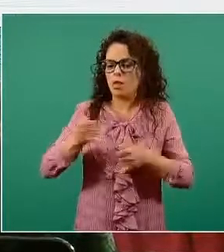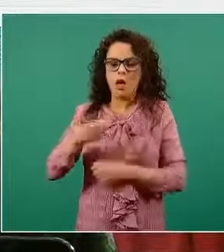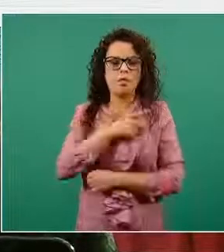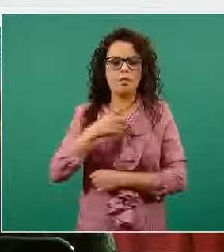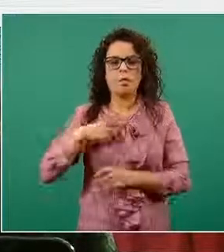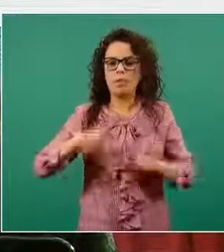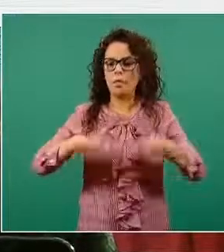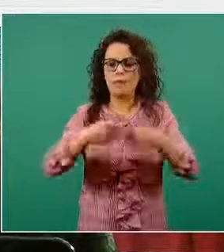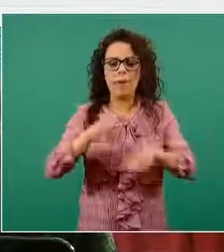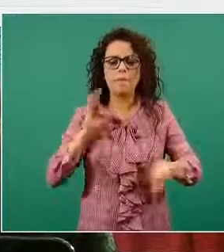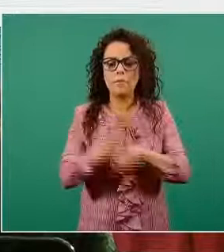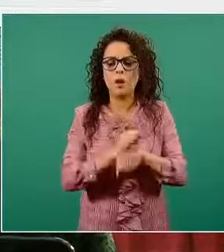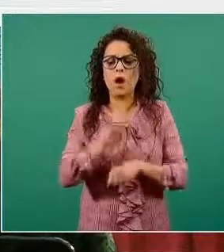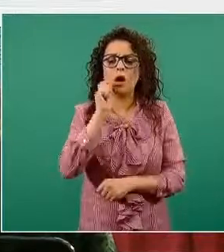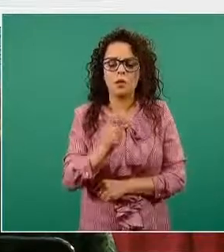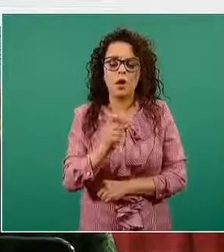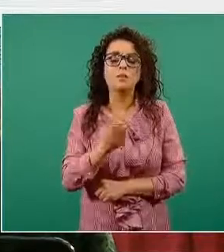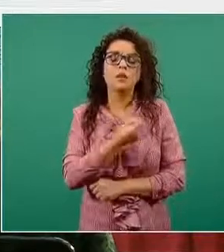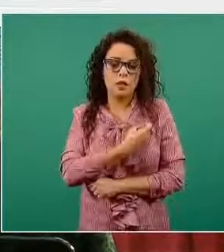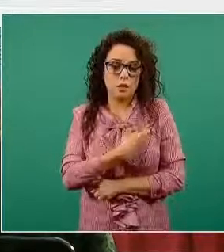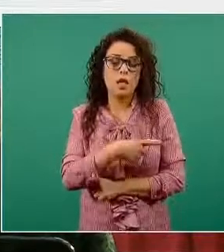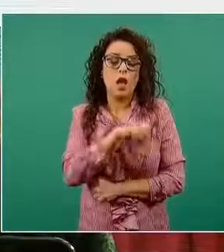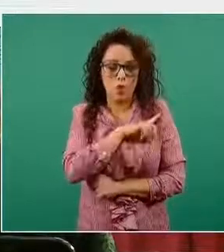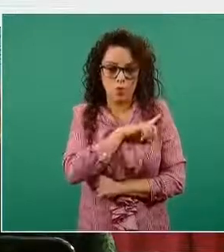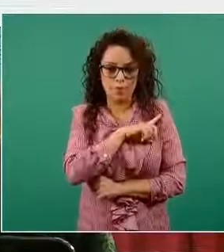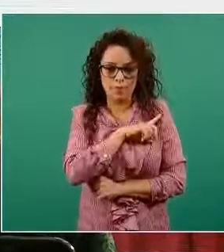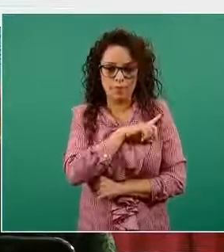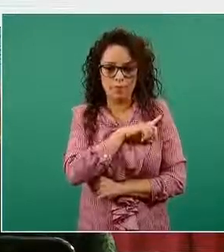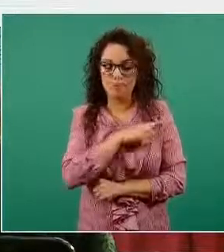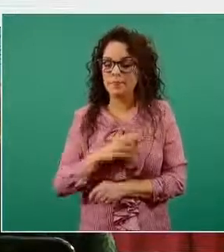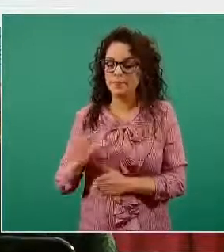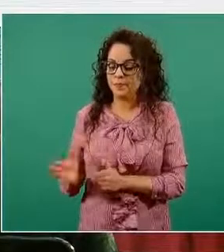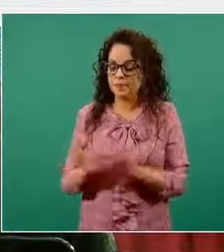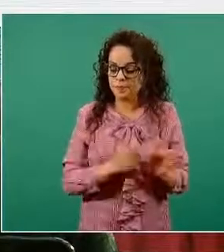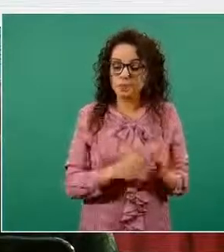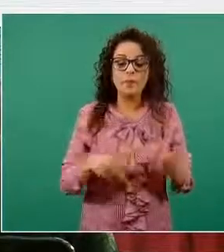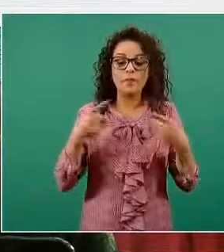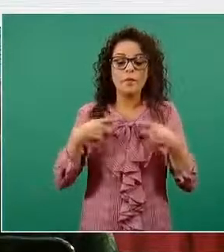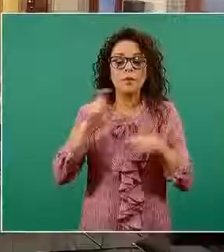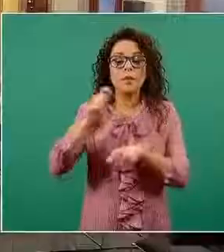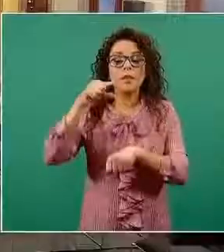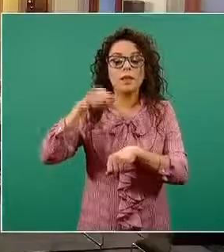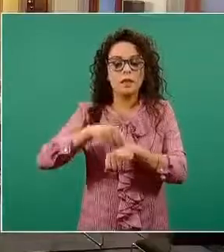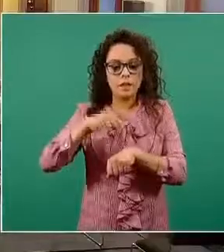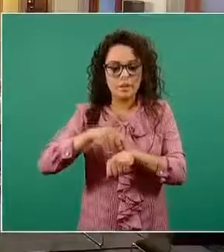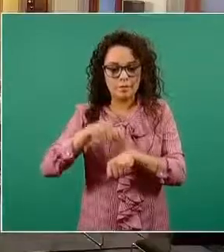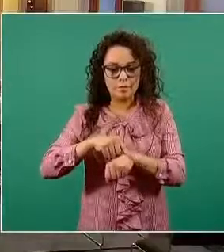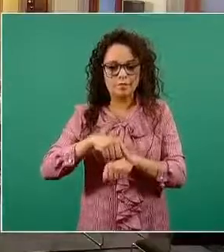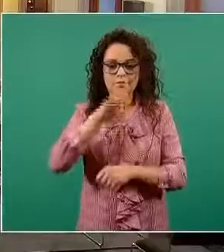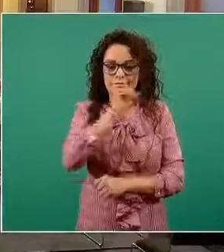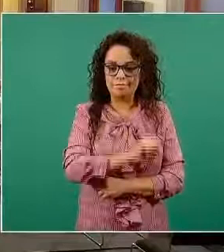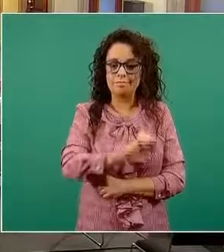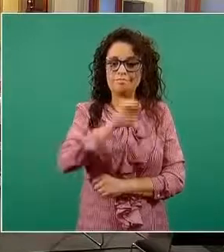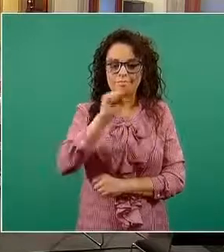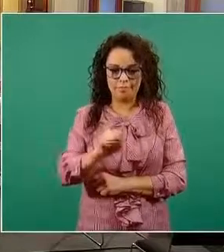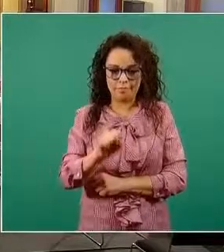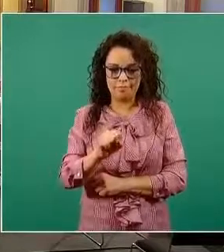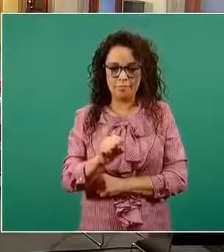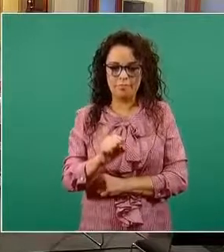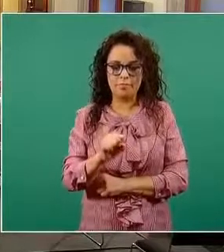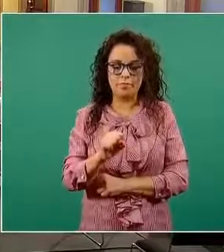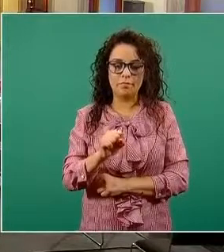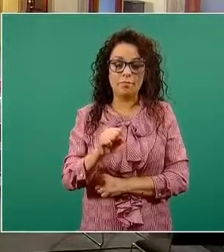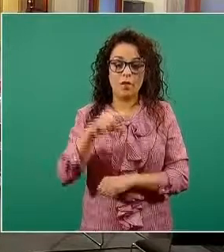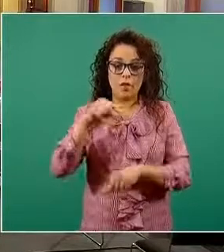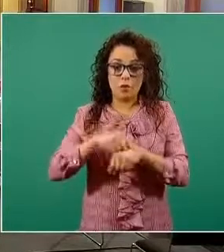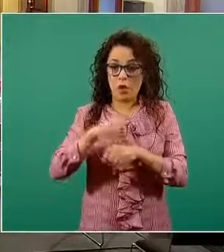salud. El caso de las personas médicas, las personas del sistema de salud, que son no solamente médicas y